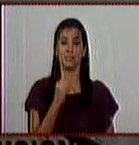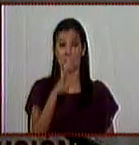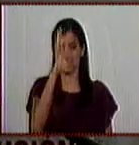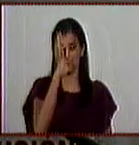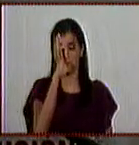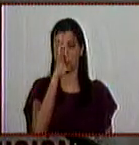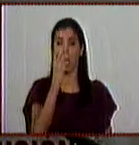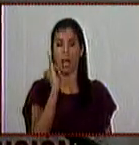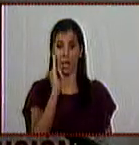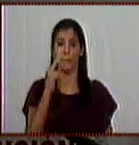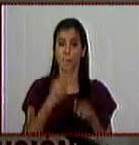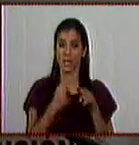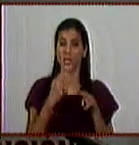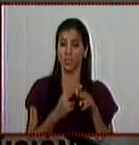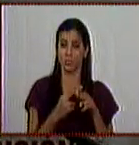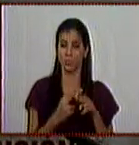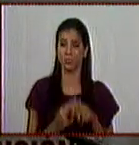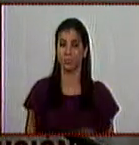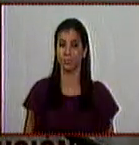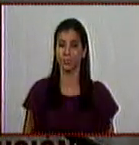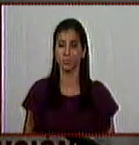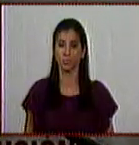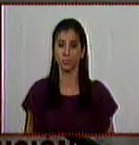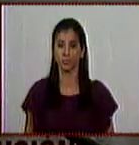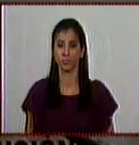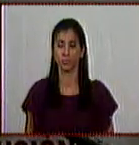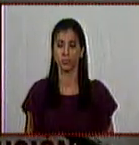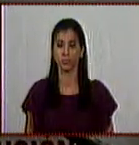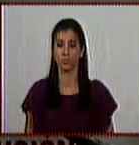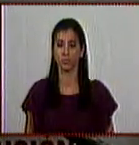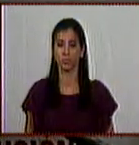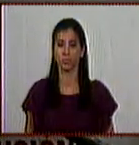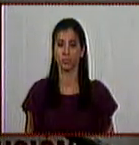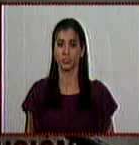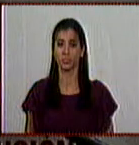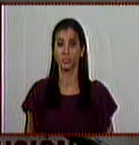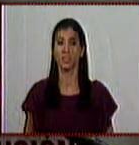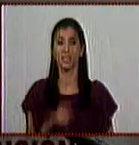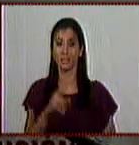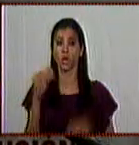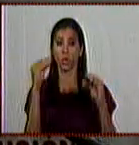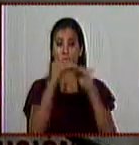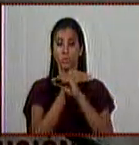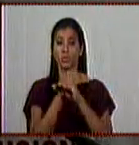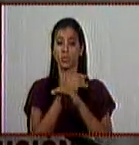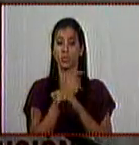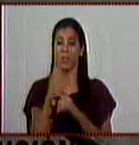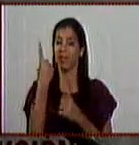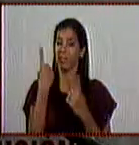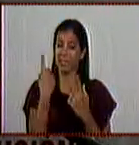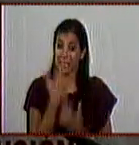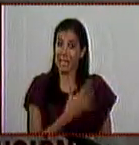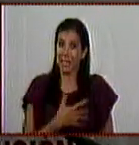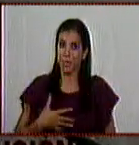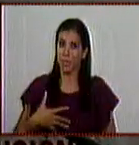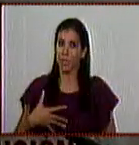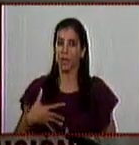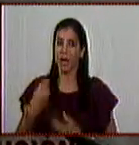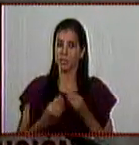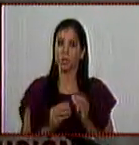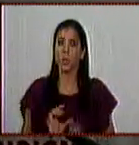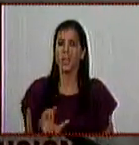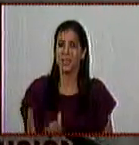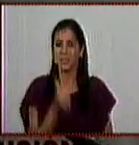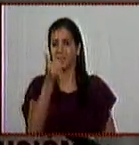amenazas esa lucha Y esa contradicciones por construir una nueva hegemonía democrática popular